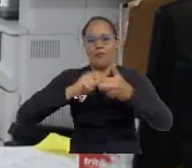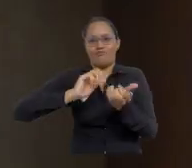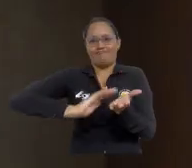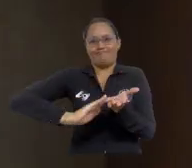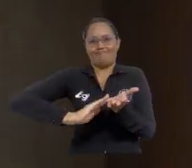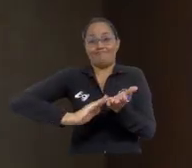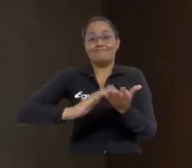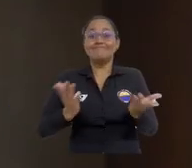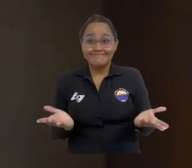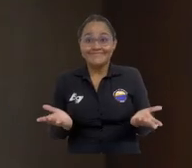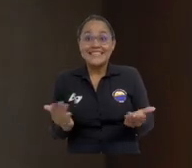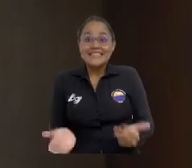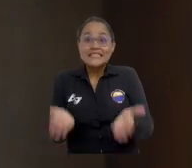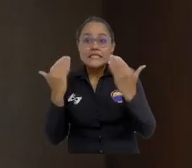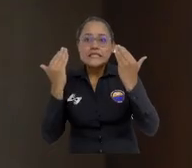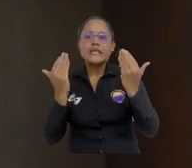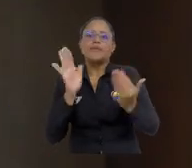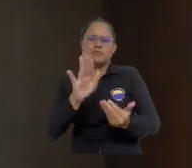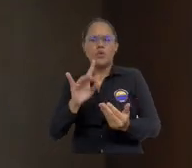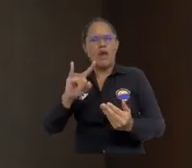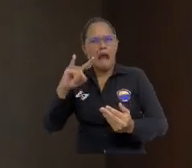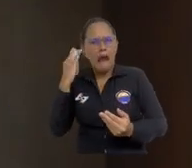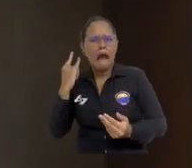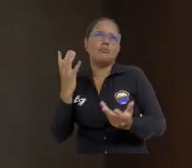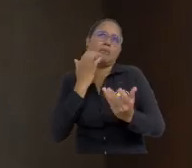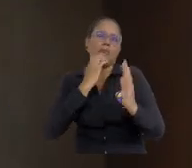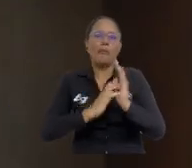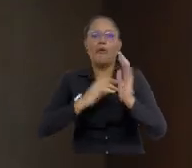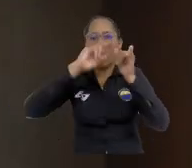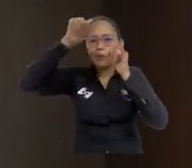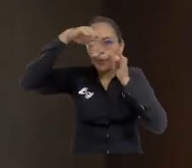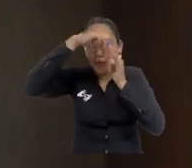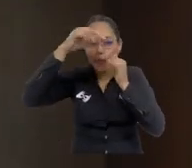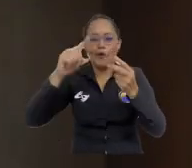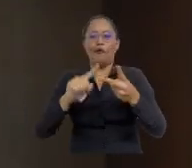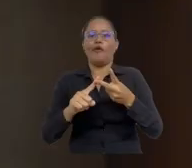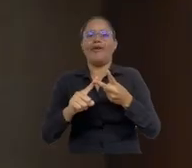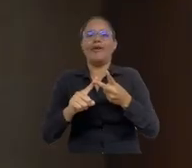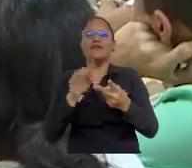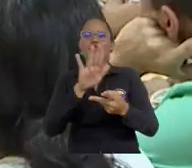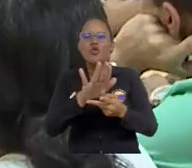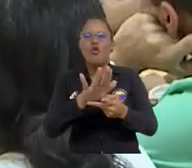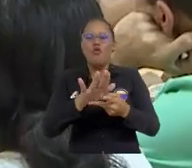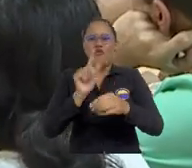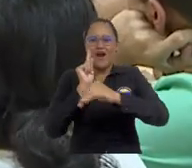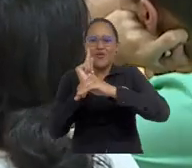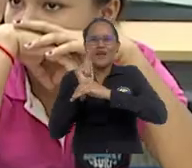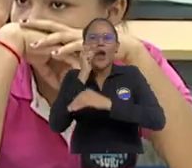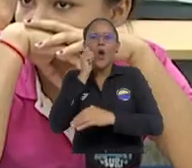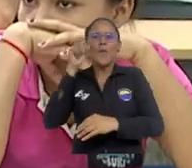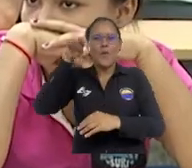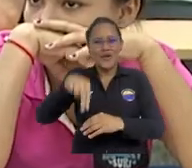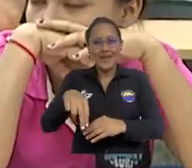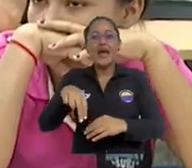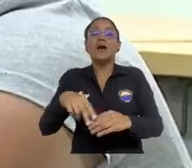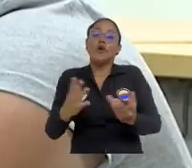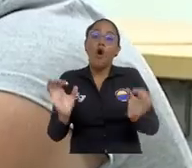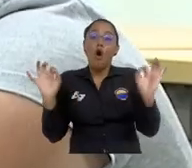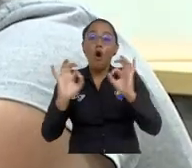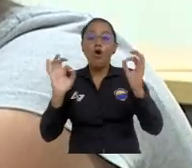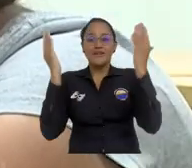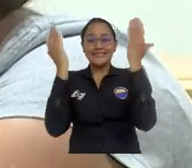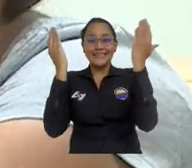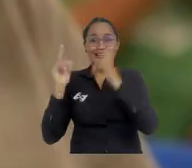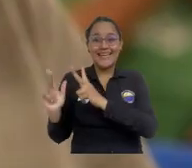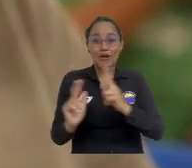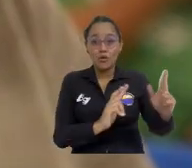forma de aportar a la comunidad que a través de la Facultad de Humanidades, de Antropología, quienes pueden actuar como mediadores de